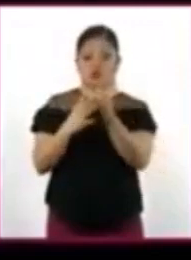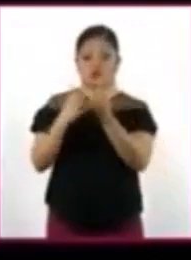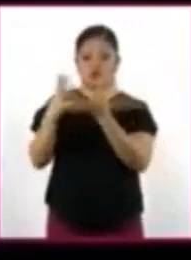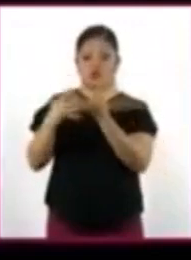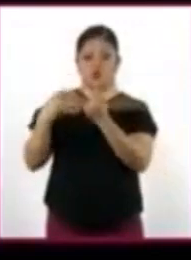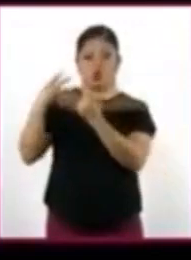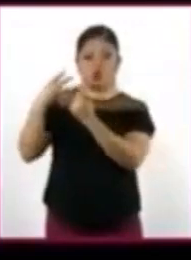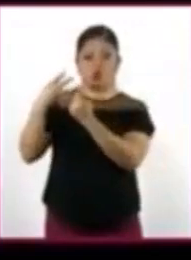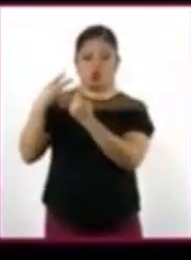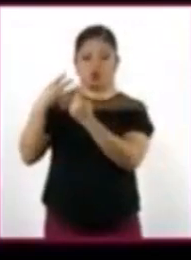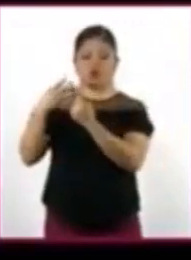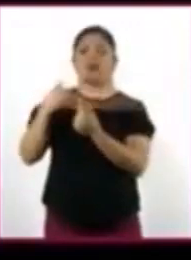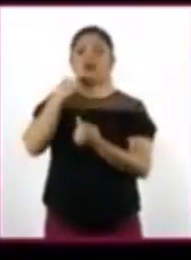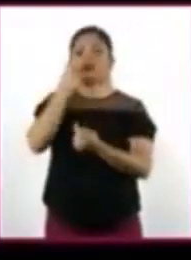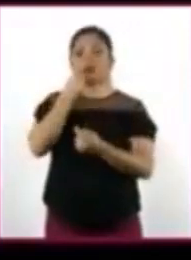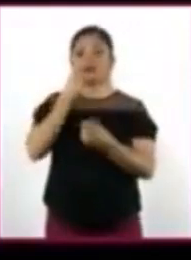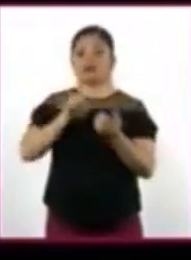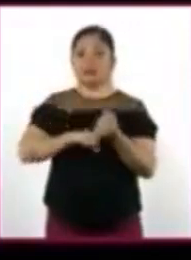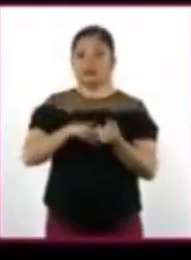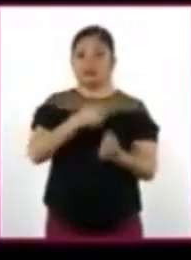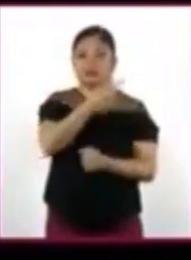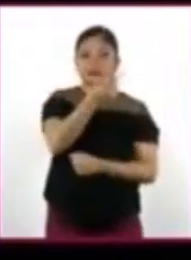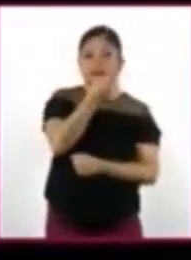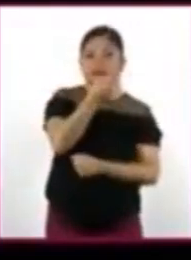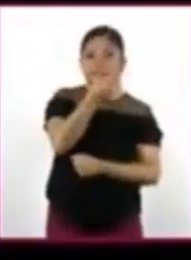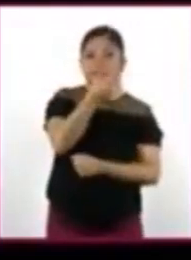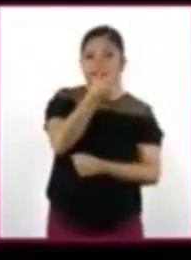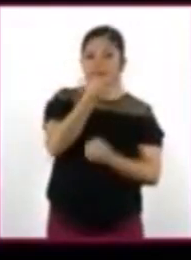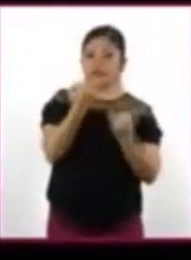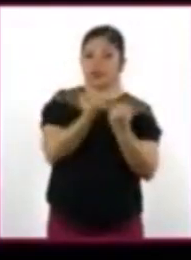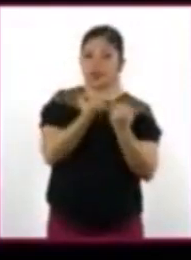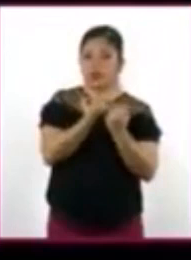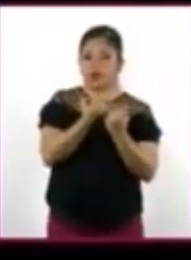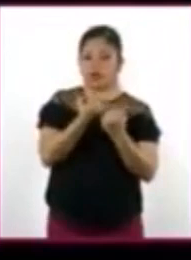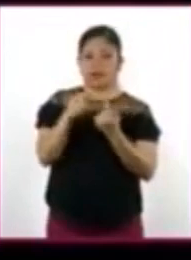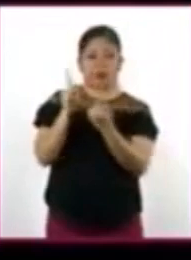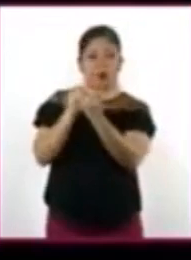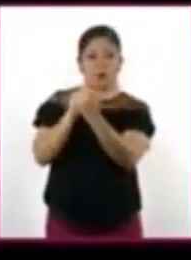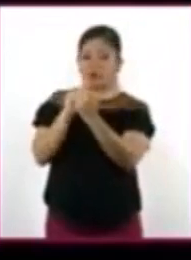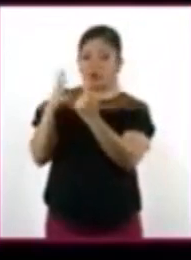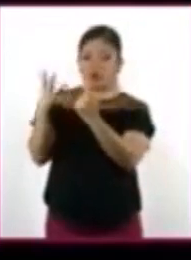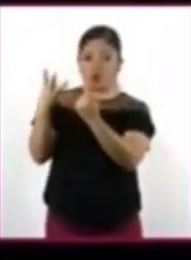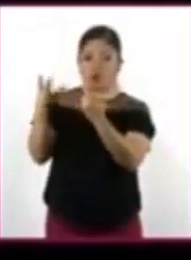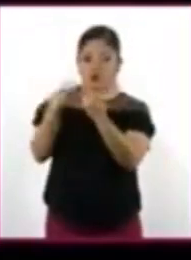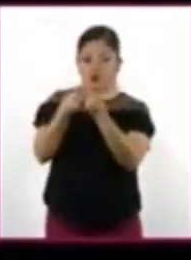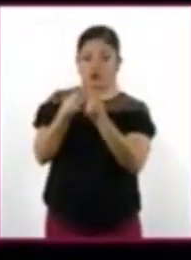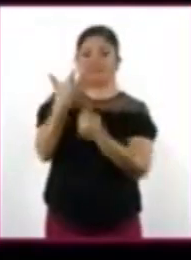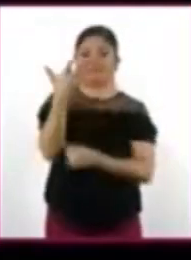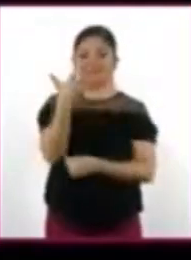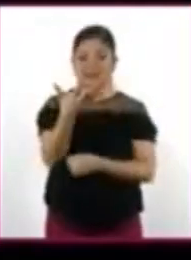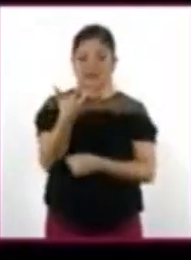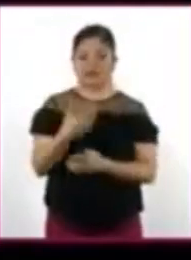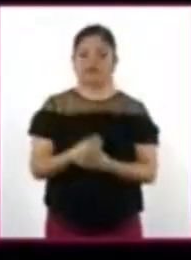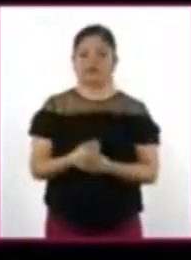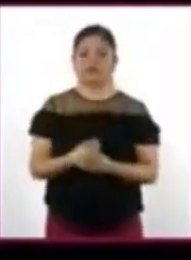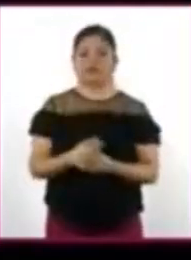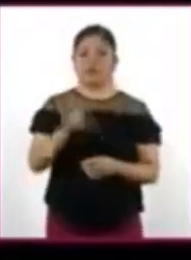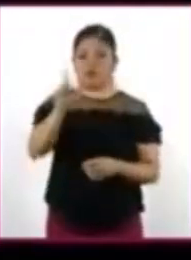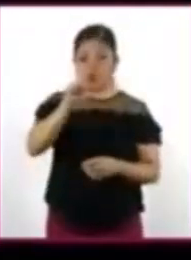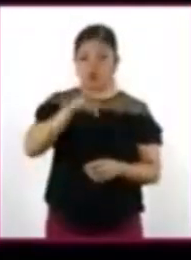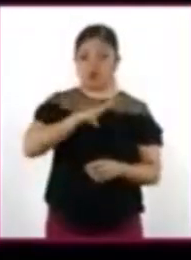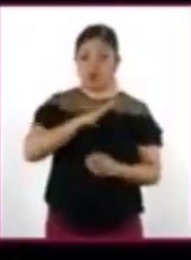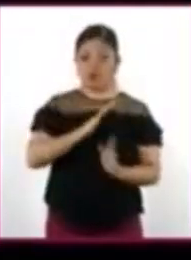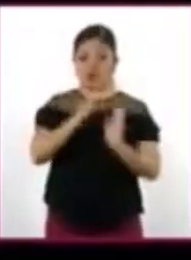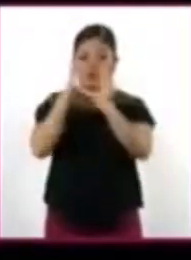es casi igual al primer tiempo, solamente que le agregamos 4 bloques y por lo tanto nos dan 5. Cuando nosotros tenemos el tercer